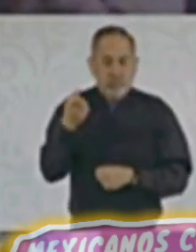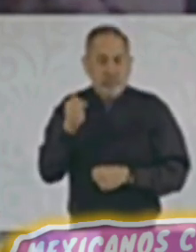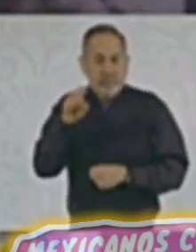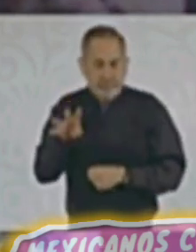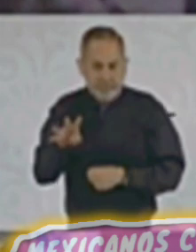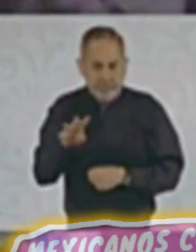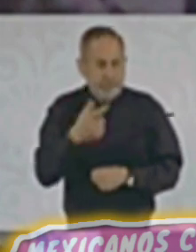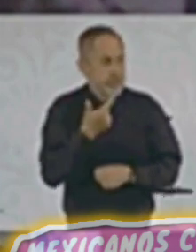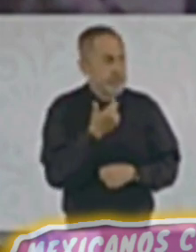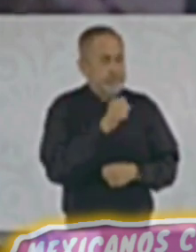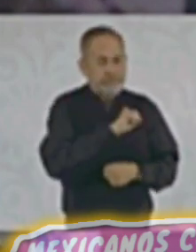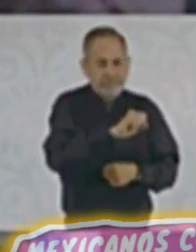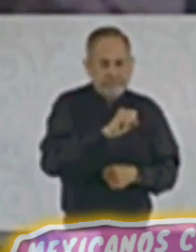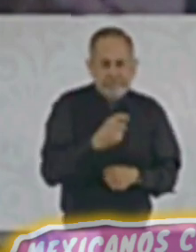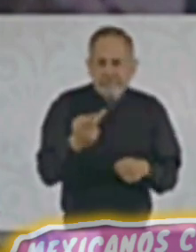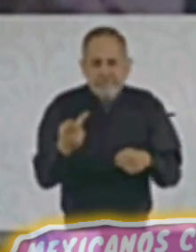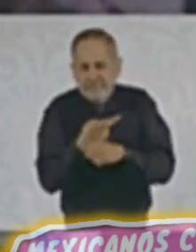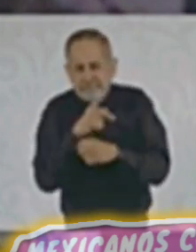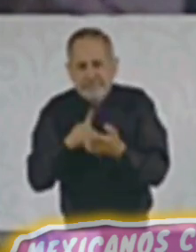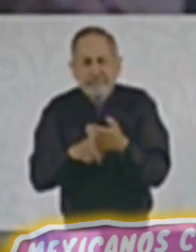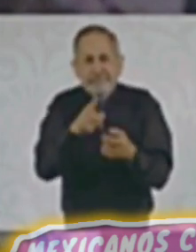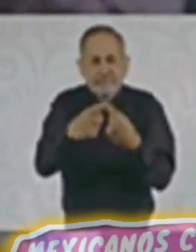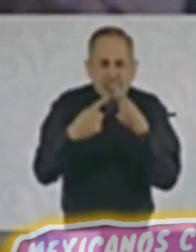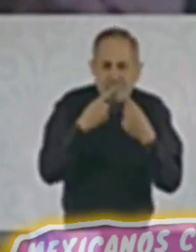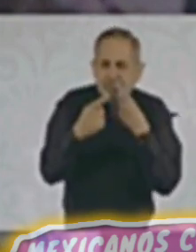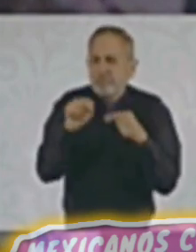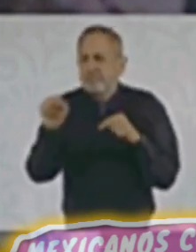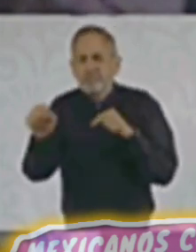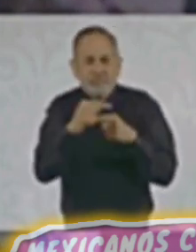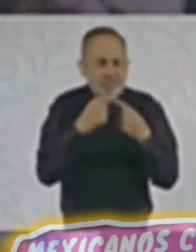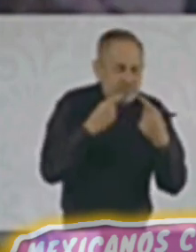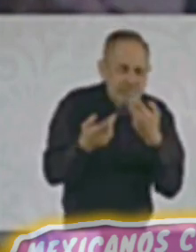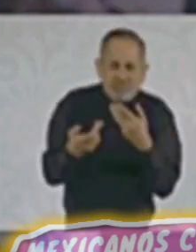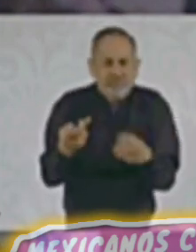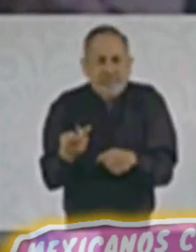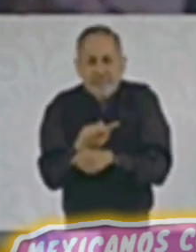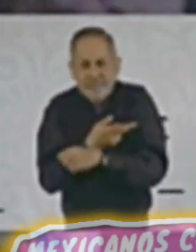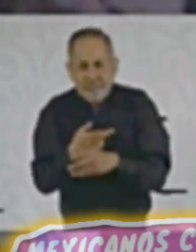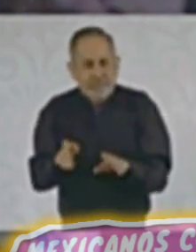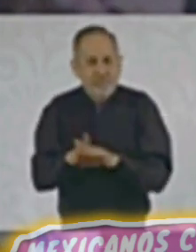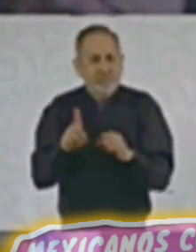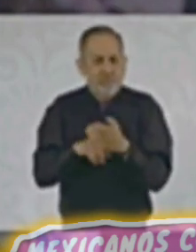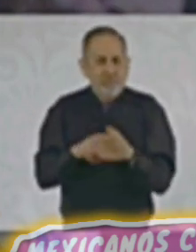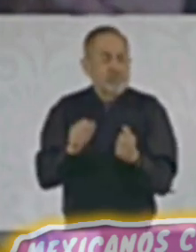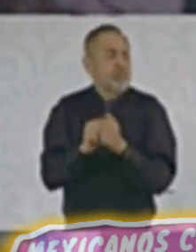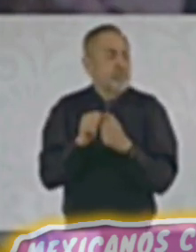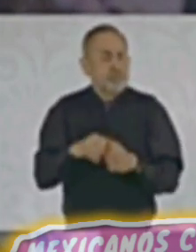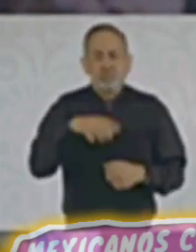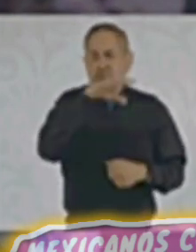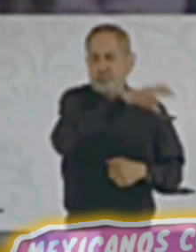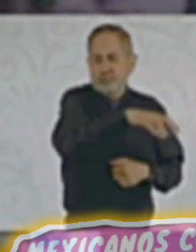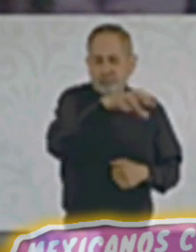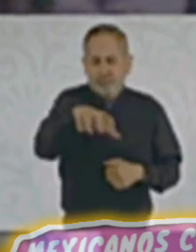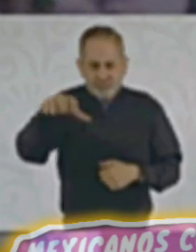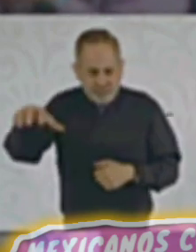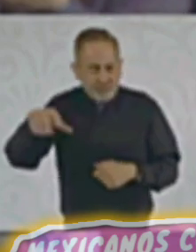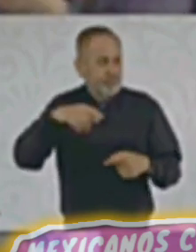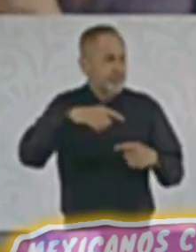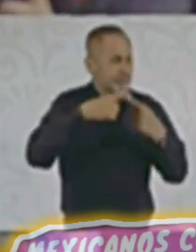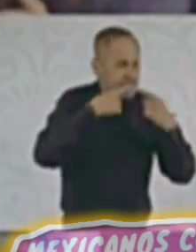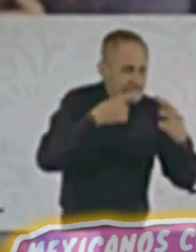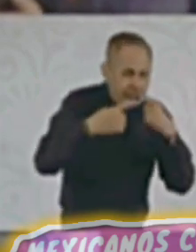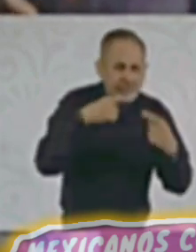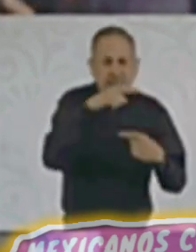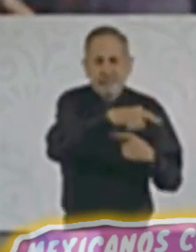4.69%. Entonces, ¿cómo va estas negociaciones que usted ya también había anunciado que se tienen con los sectores, tanto